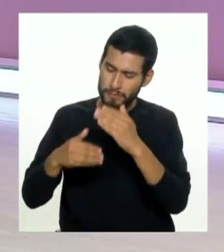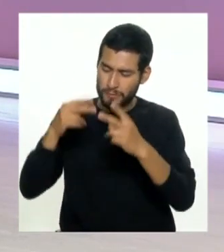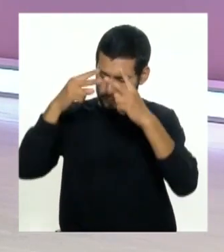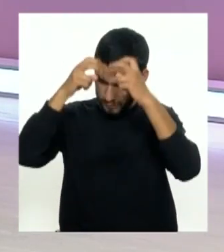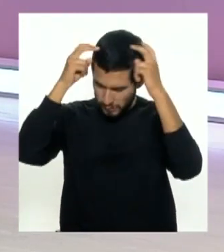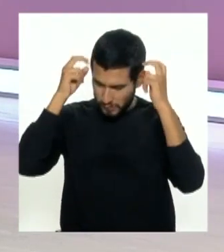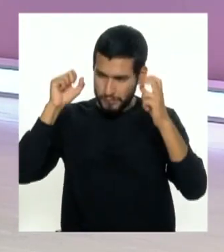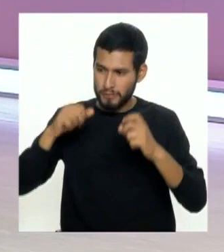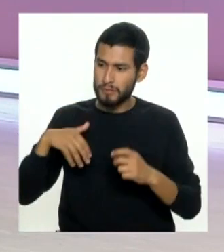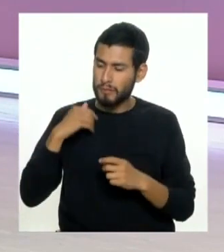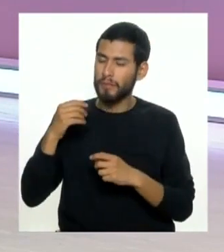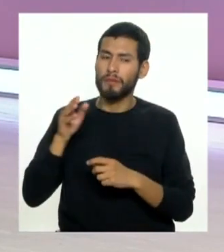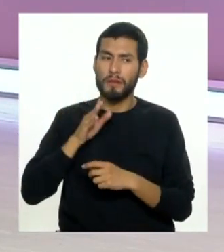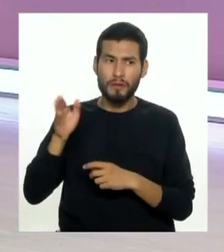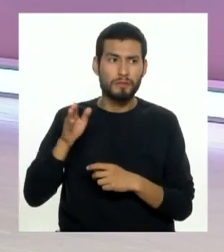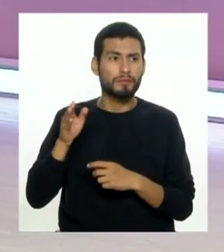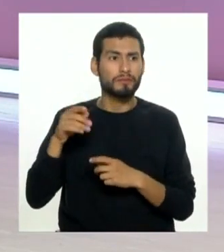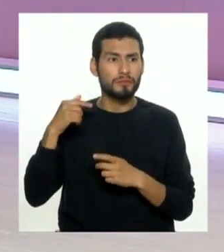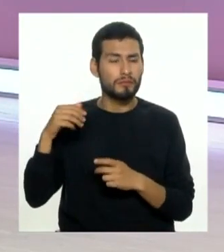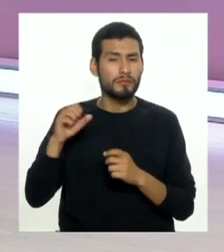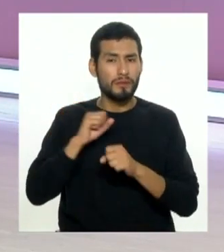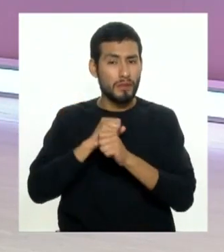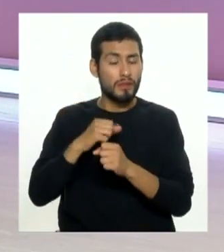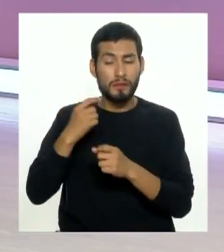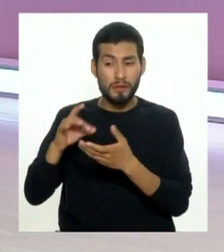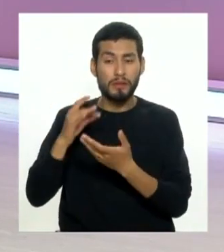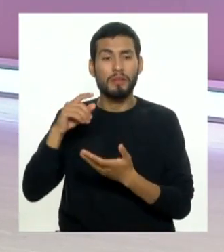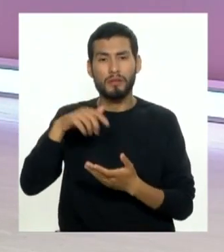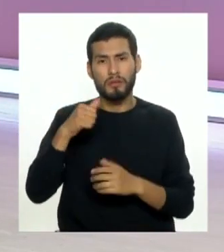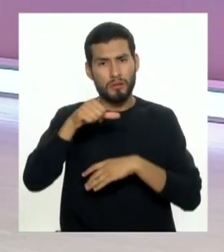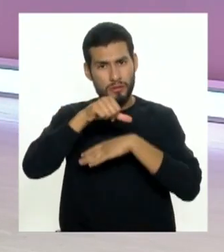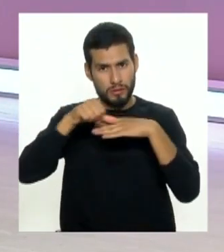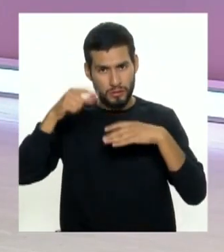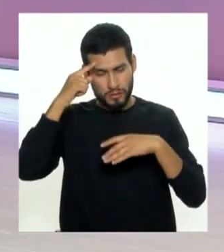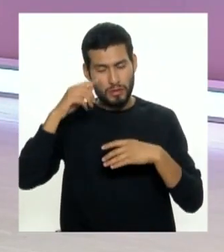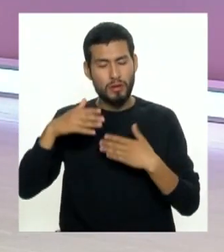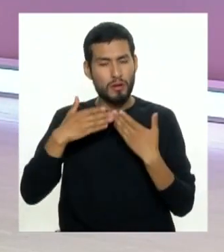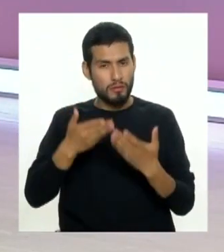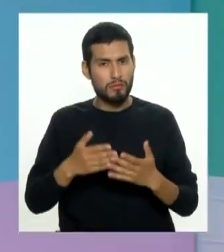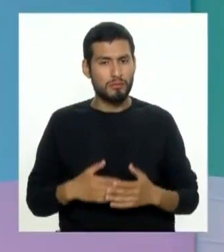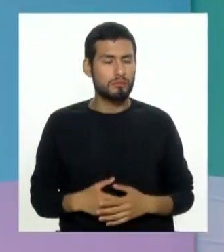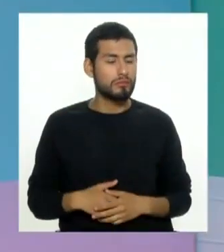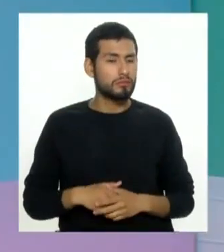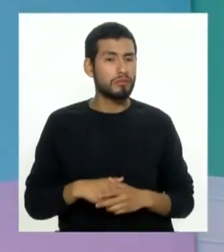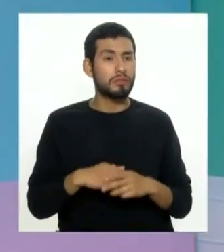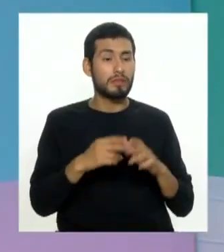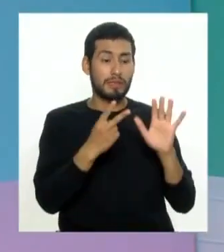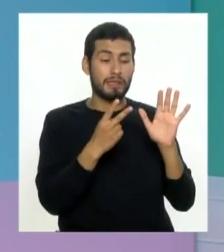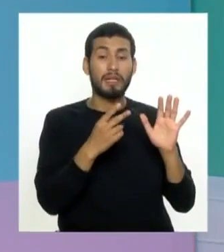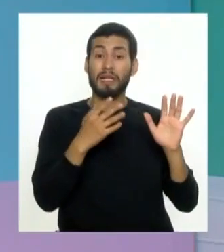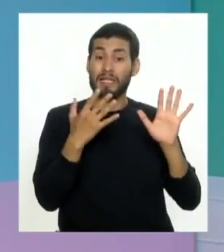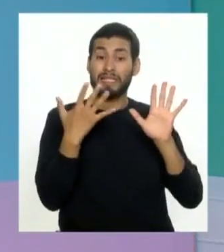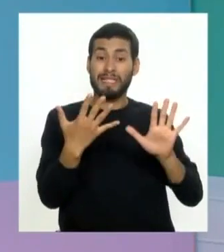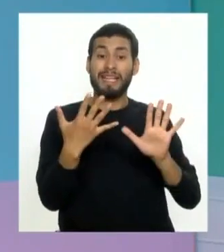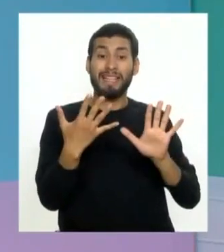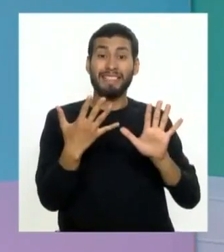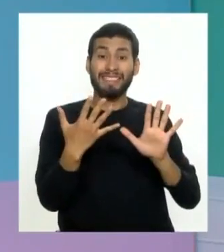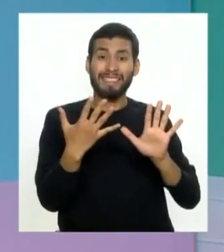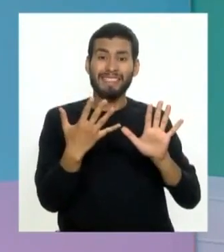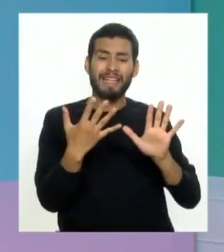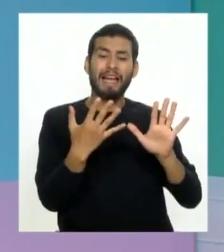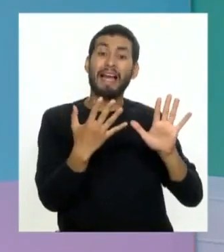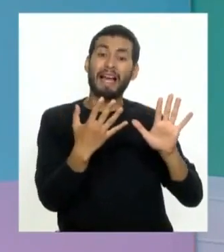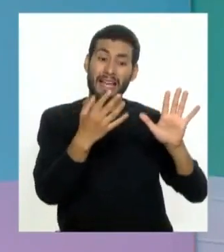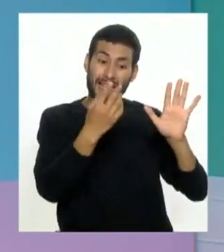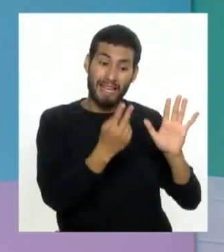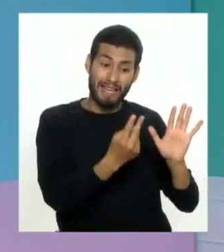y en tratamientos refractarios, en resistentes, hay la cirugía como una alternativa. 7 de cada 10 pacientes con epilepsia van